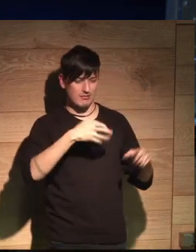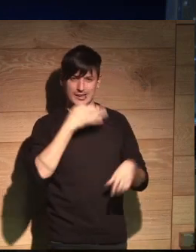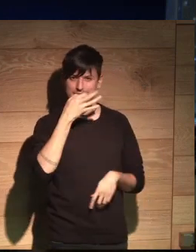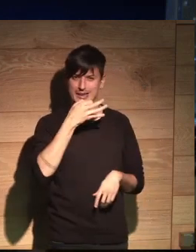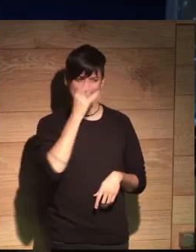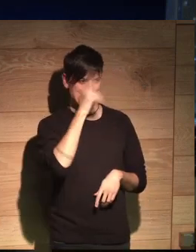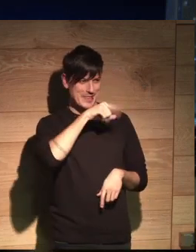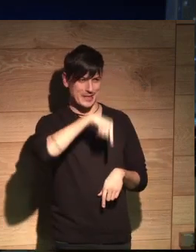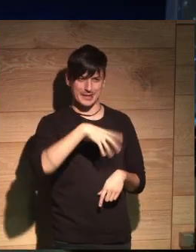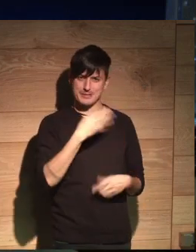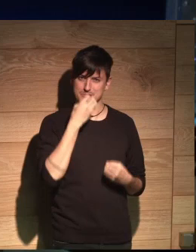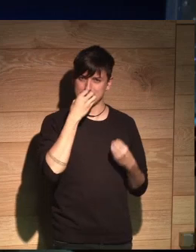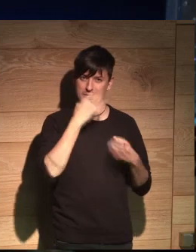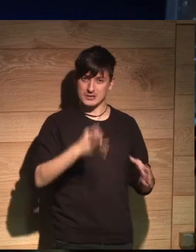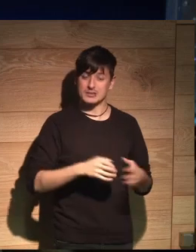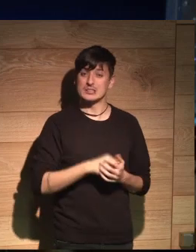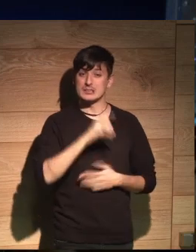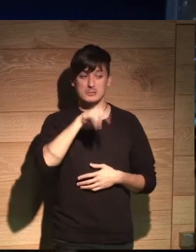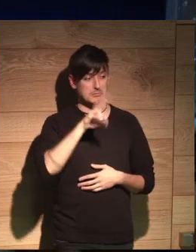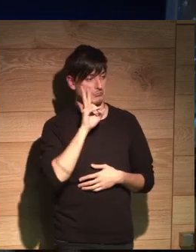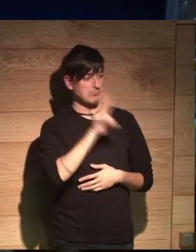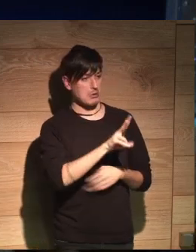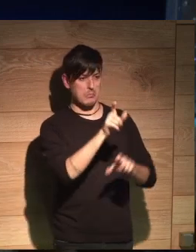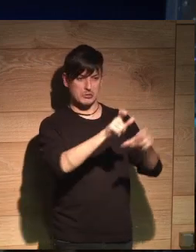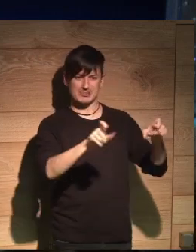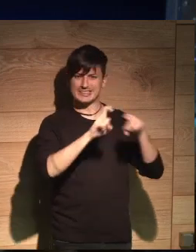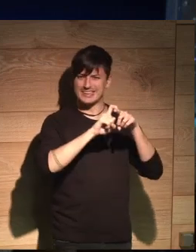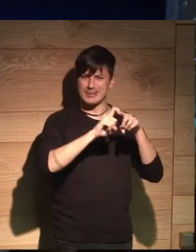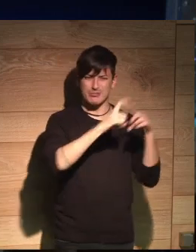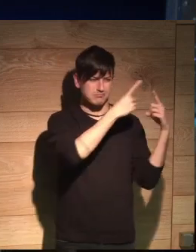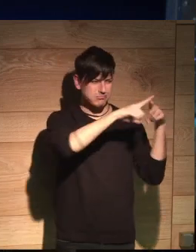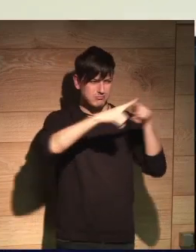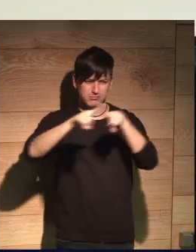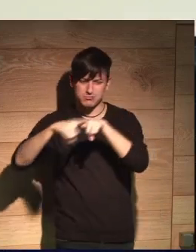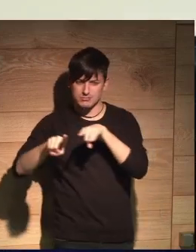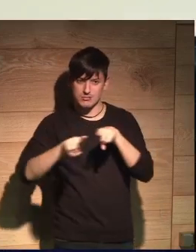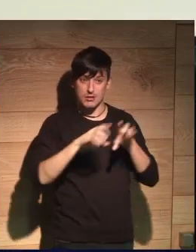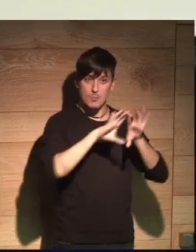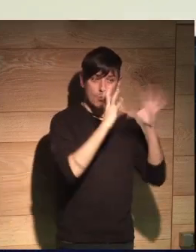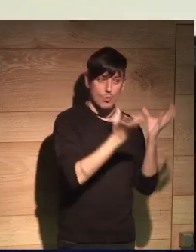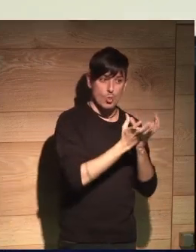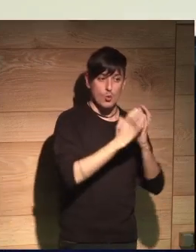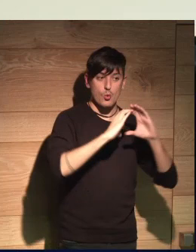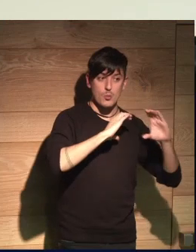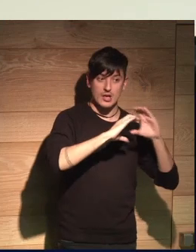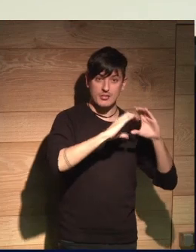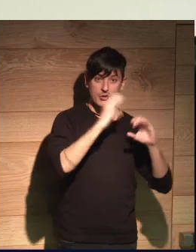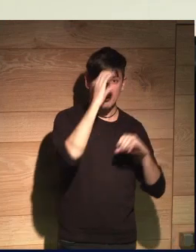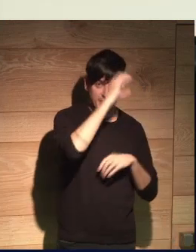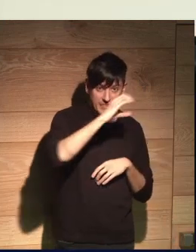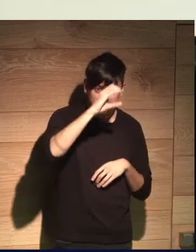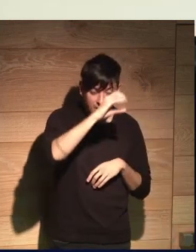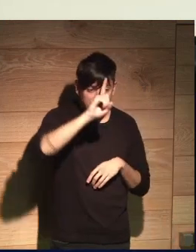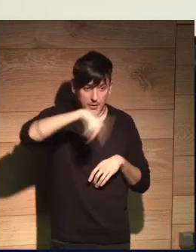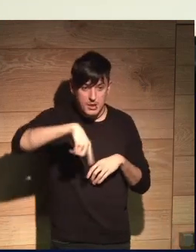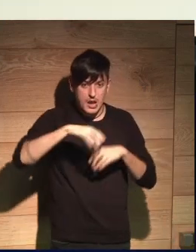madrileña y sobre todo ver gente de todo tipo, ver gente del mundo de la comunicación científica y ver amigos